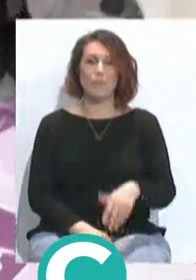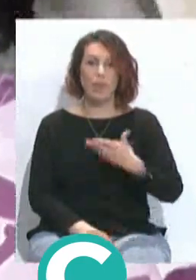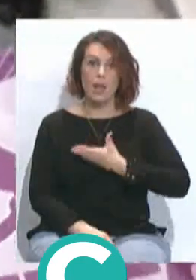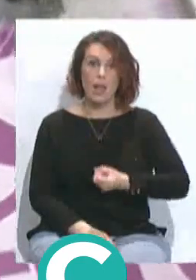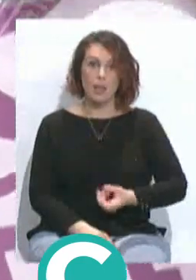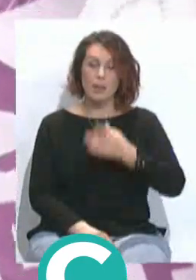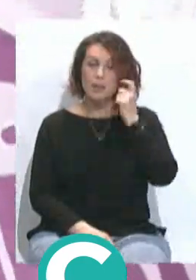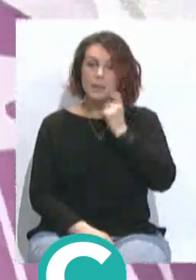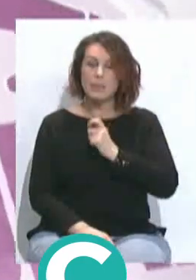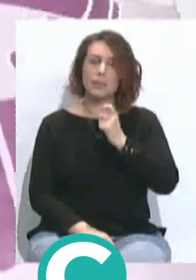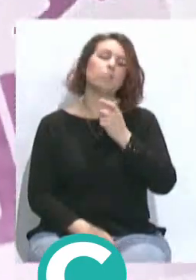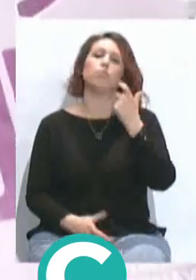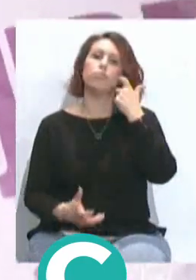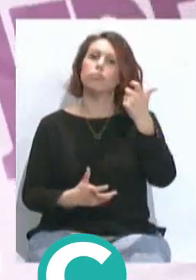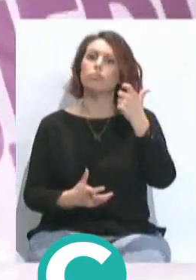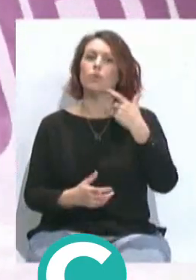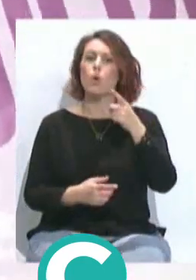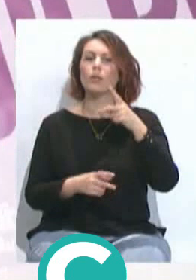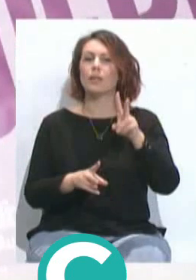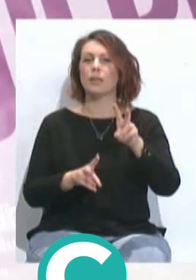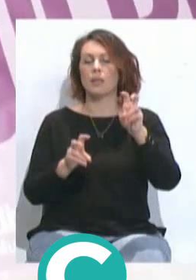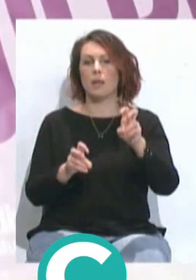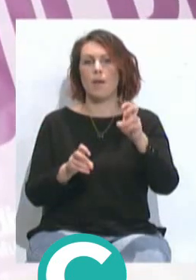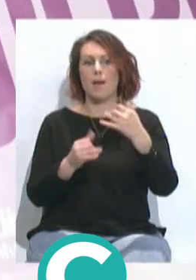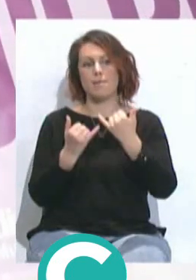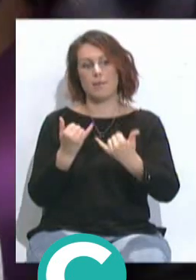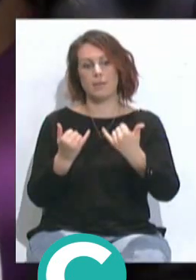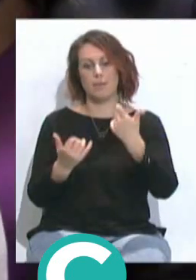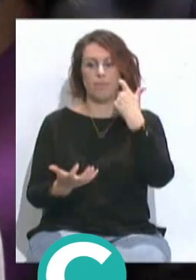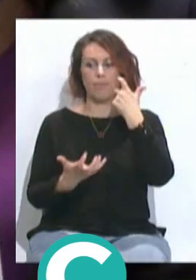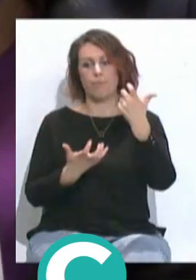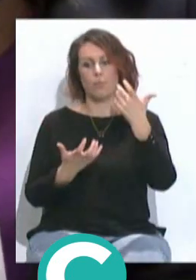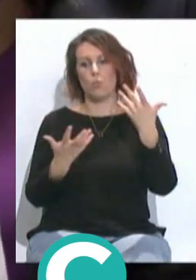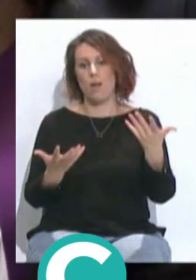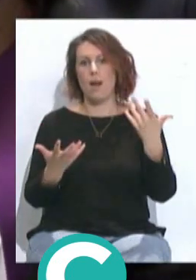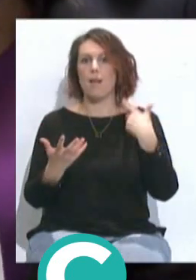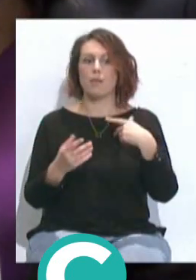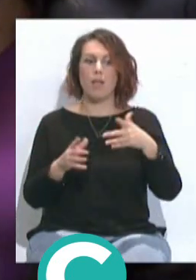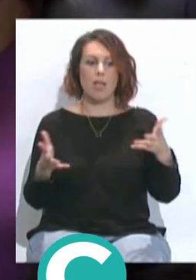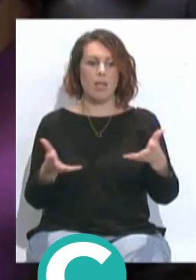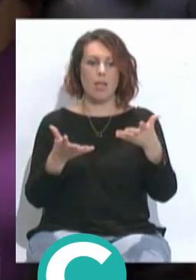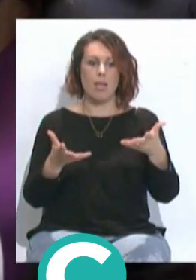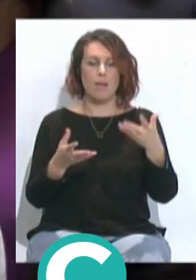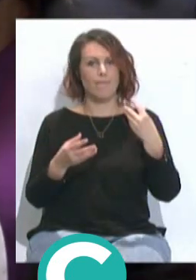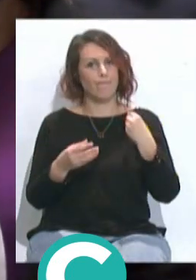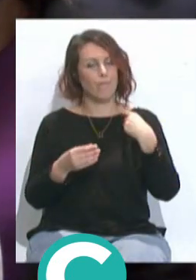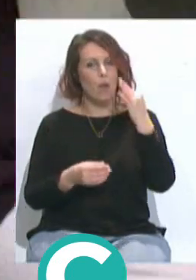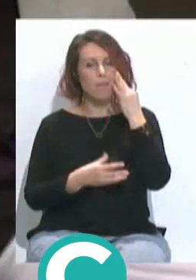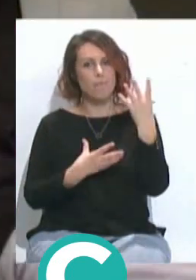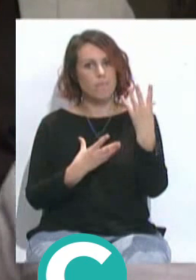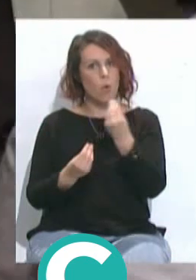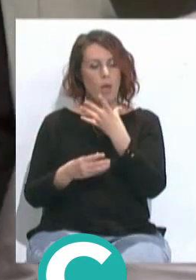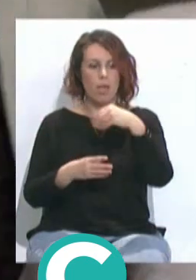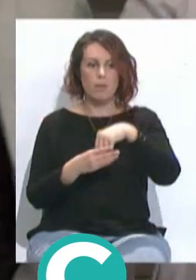alcalde José María González ha destacado que una de las cuestiones que la crisis ha puesto sobre la mesa ha sido la precariedad de la que muchas mujeres